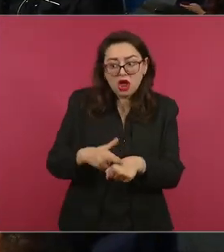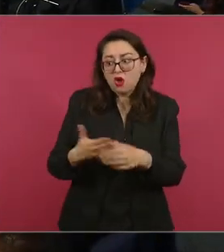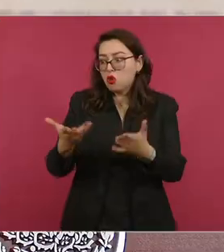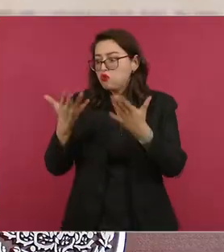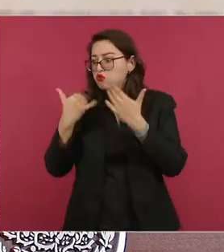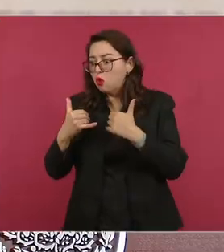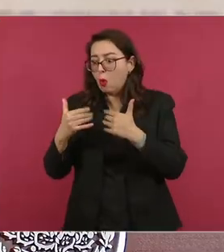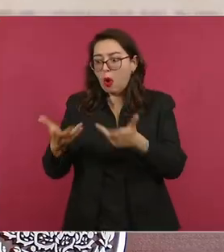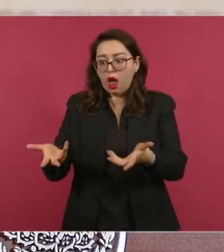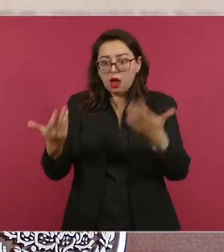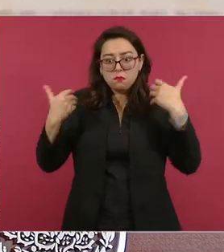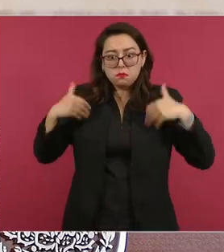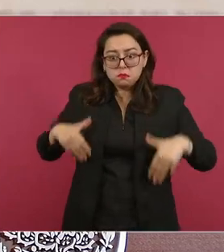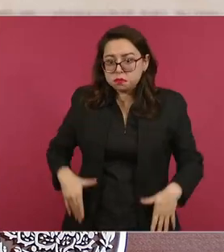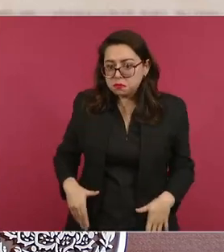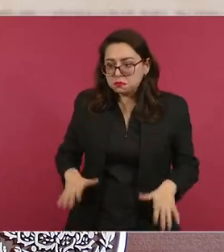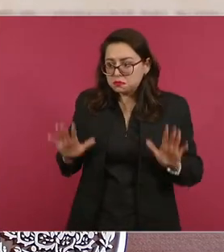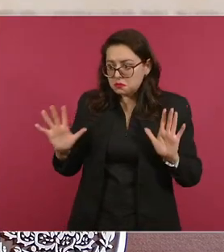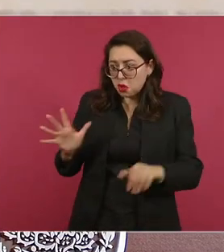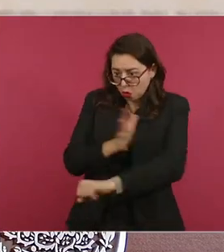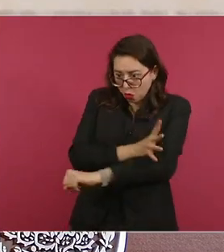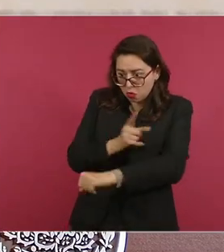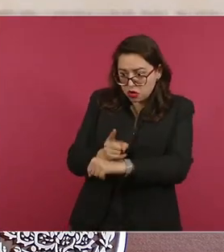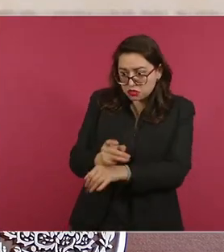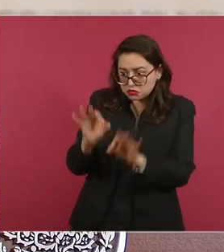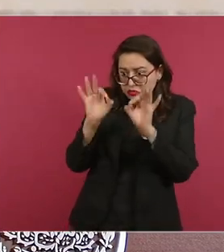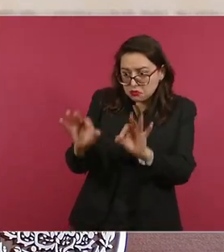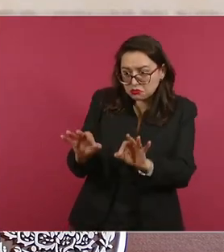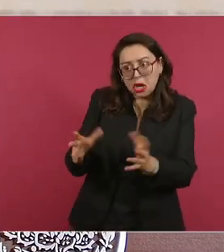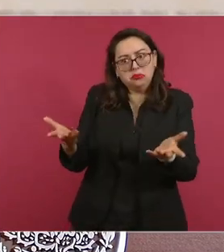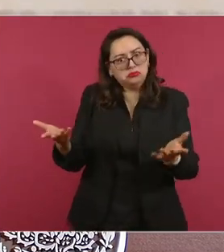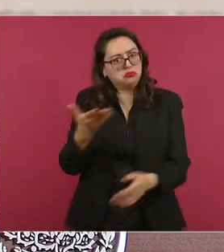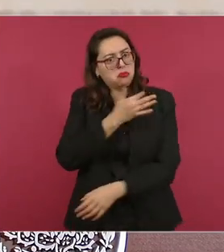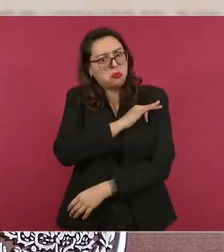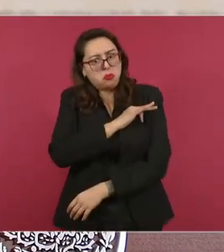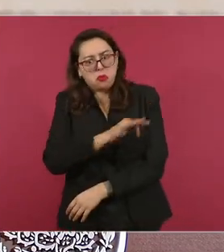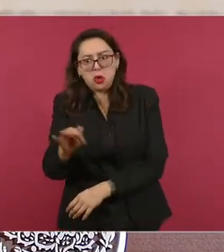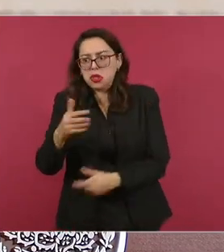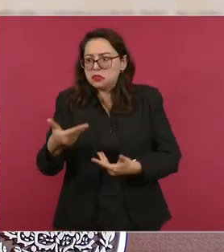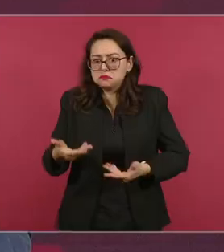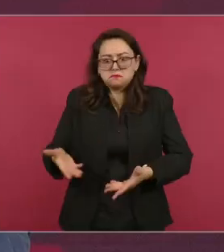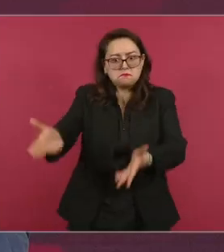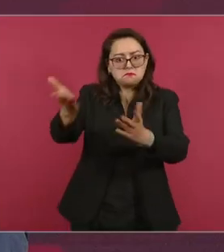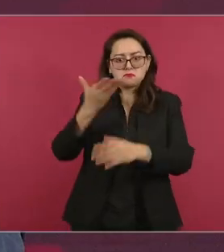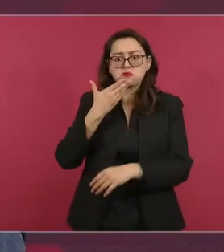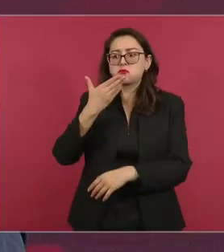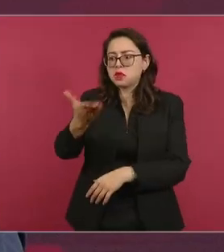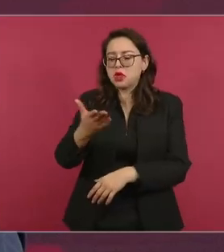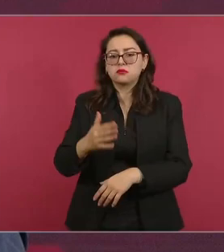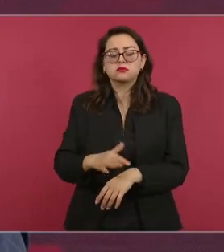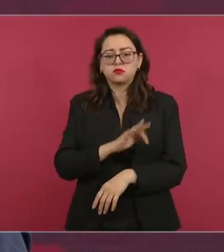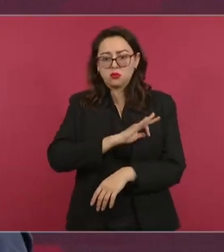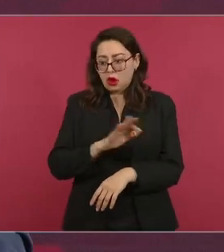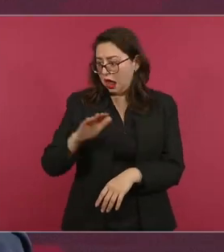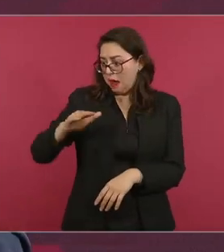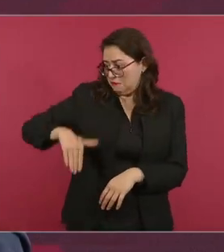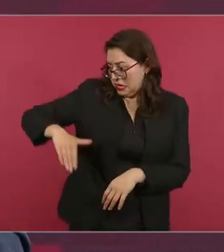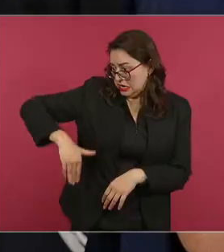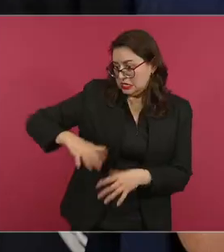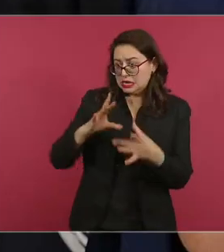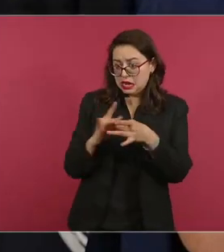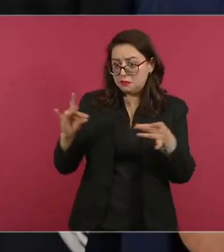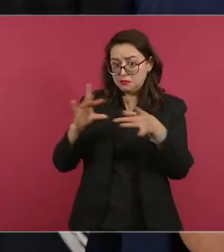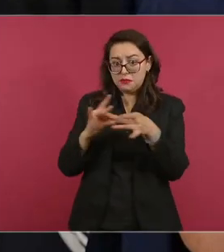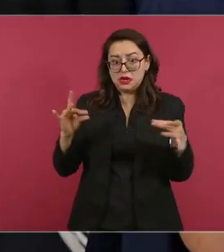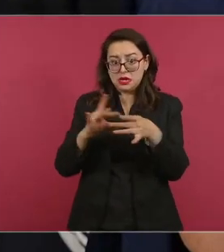pues adelante, no hay ningún problema. Hablaba yo de las ganancias razonables de